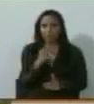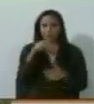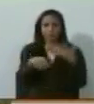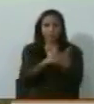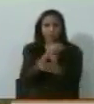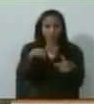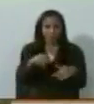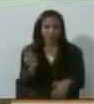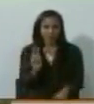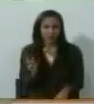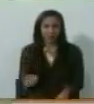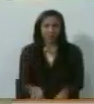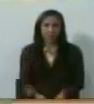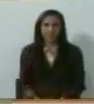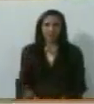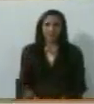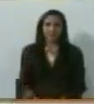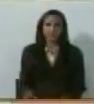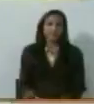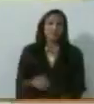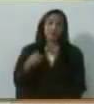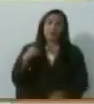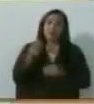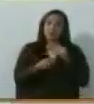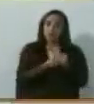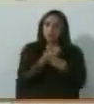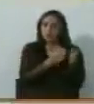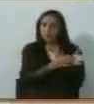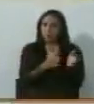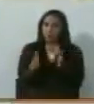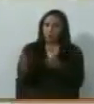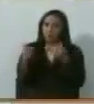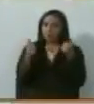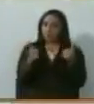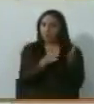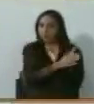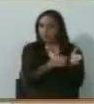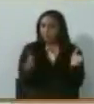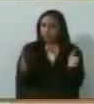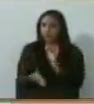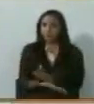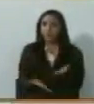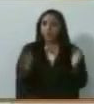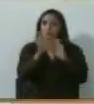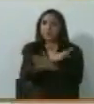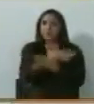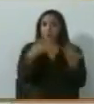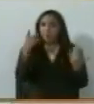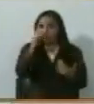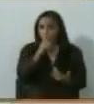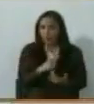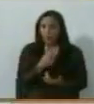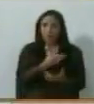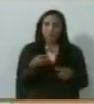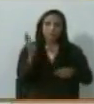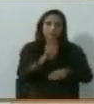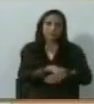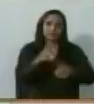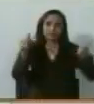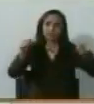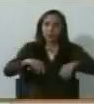Venezuela. O sea, si hacemos las cosas bien. Bueno, él tiene 19 años haciéndola mal.